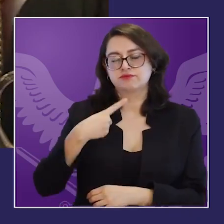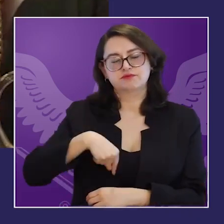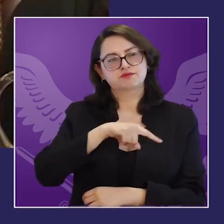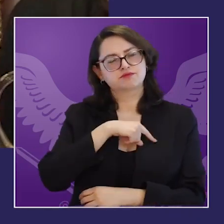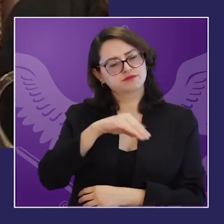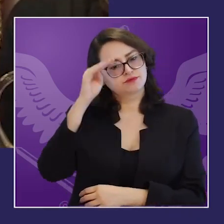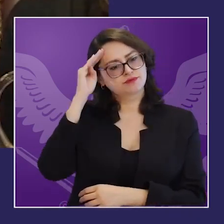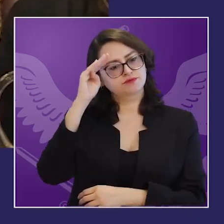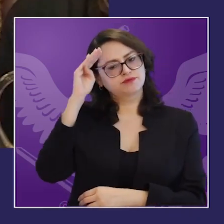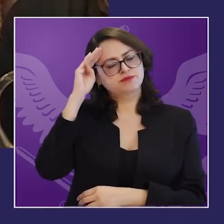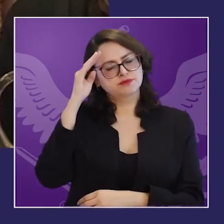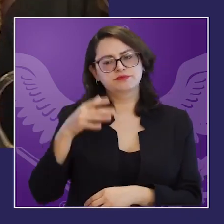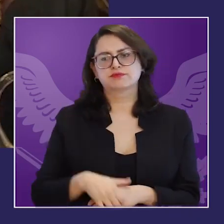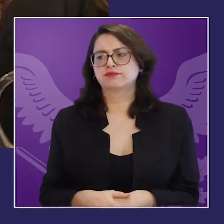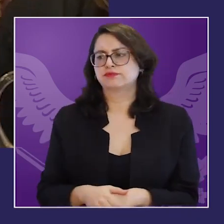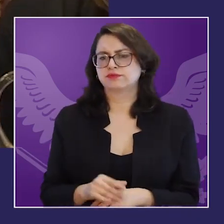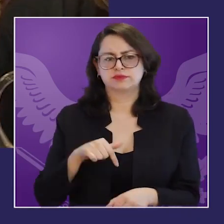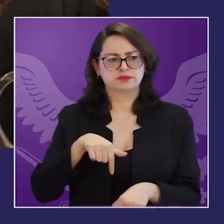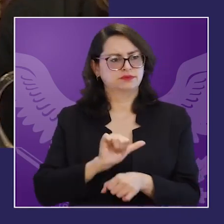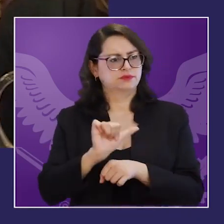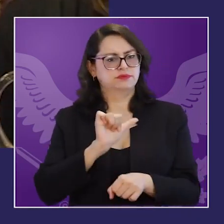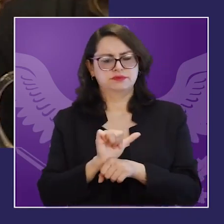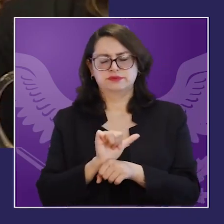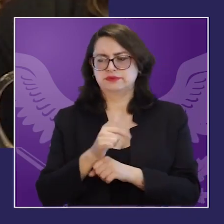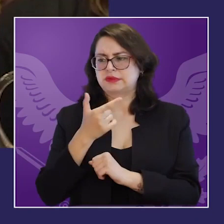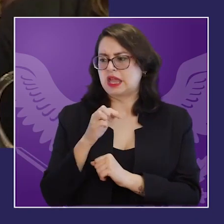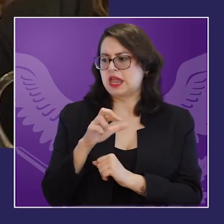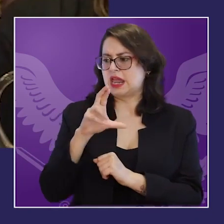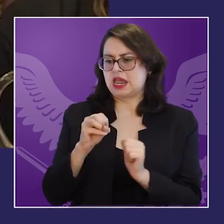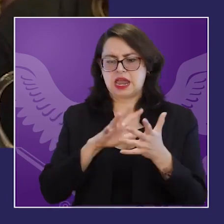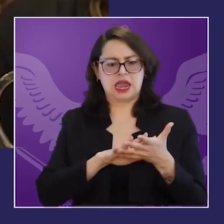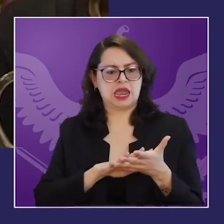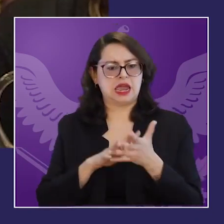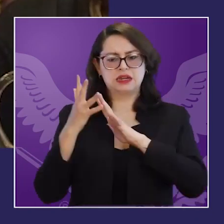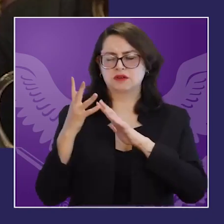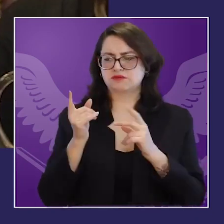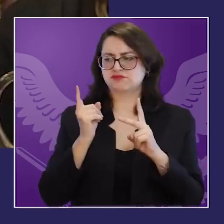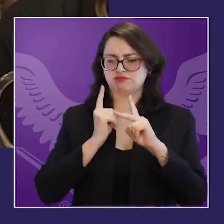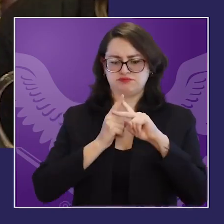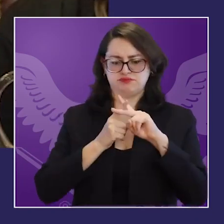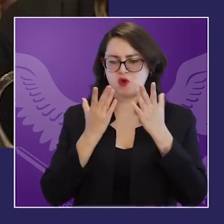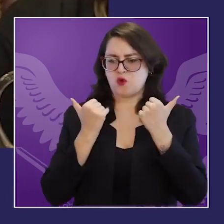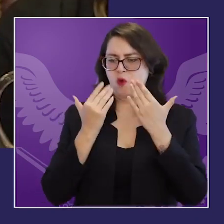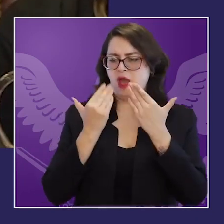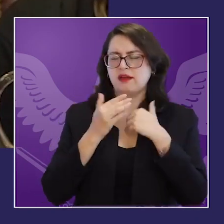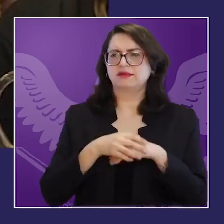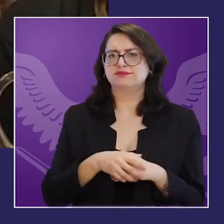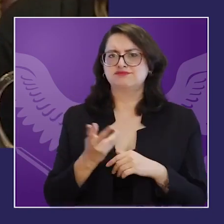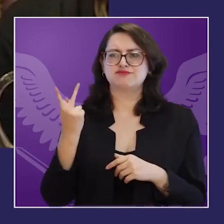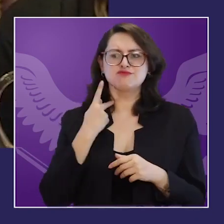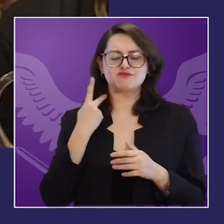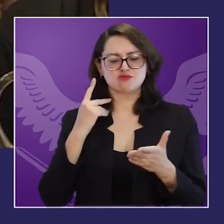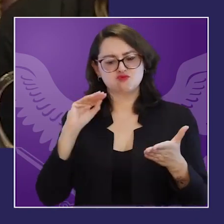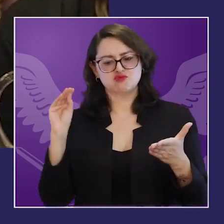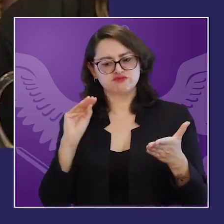existen estadísticas de violencia de género en Argentina, ¿de qué manera se diseñan las políticas públicas? ¿Cómo se informa a los